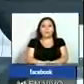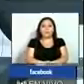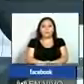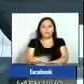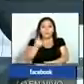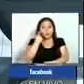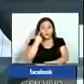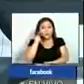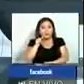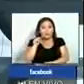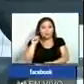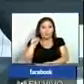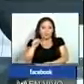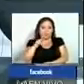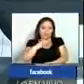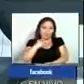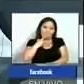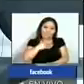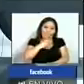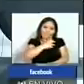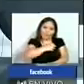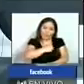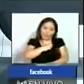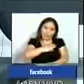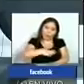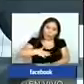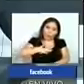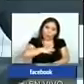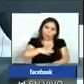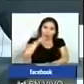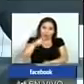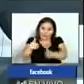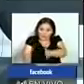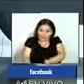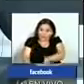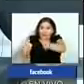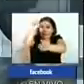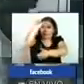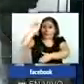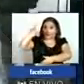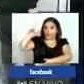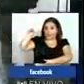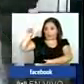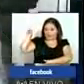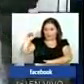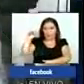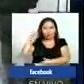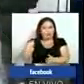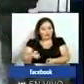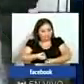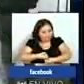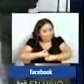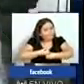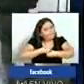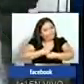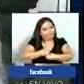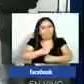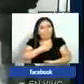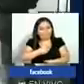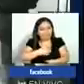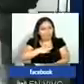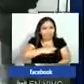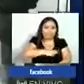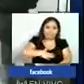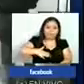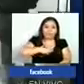Bien, este es un hecho que nos llena de luto, nos llena de dolor. Toda la familia de la Red Salvadoreña de Medios expresamos nuestras más sinceras condolencias